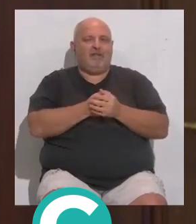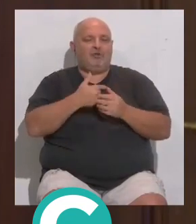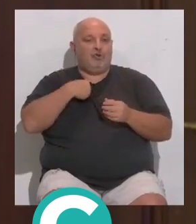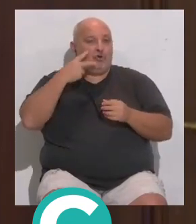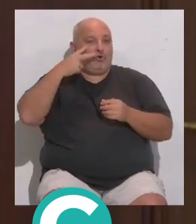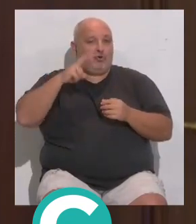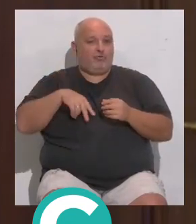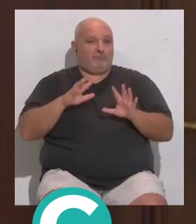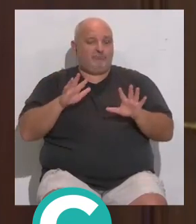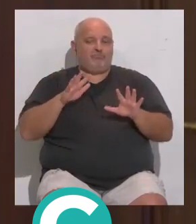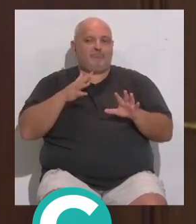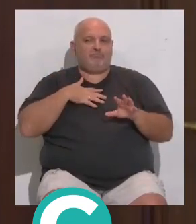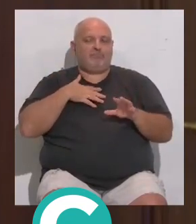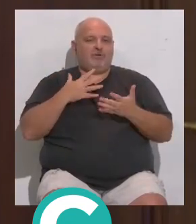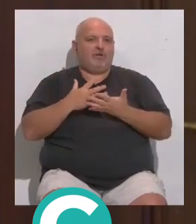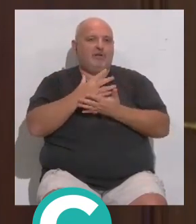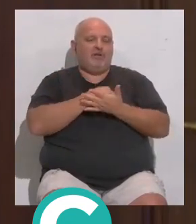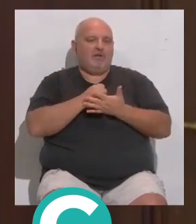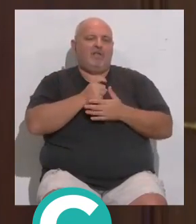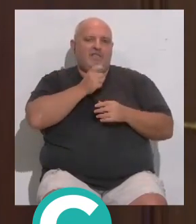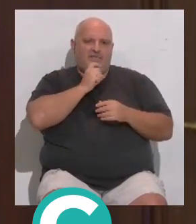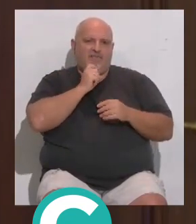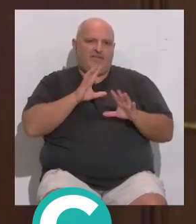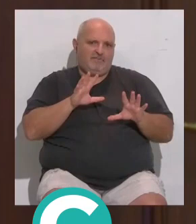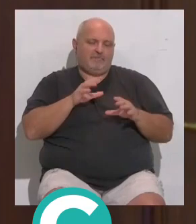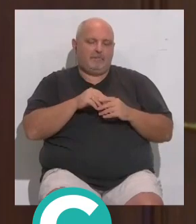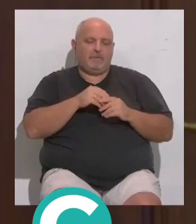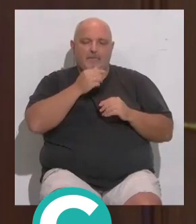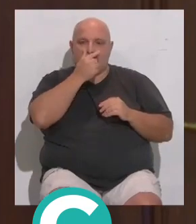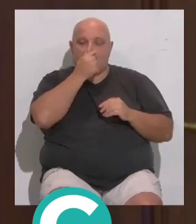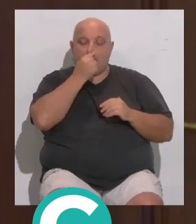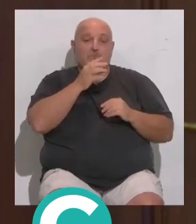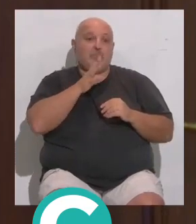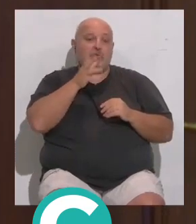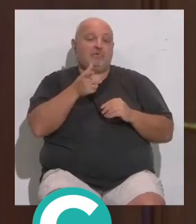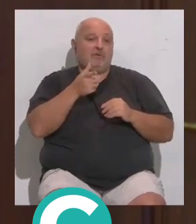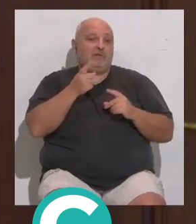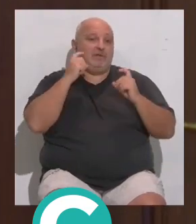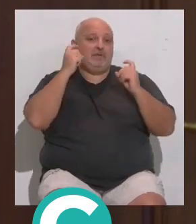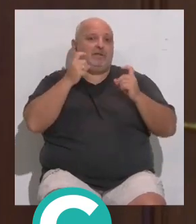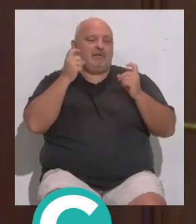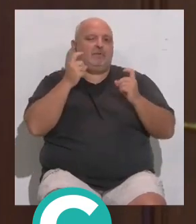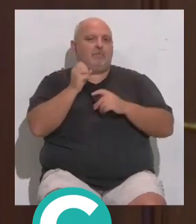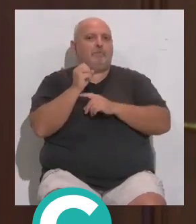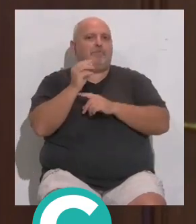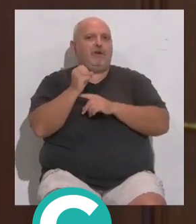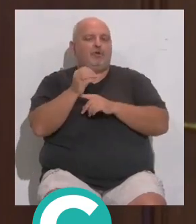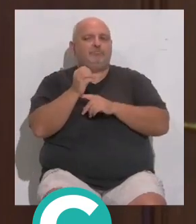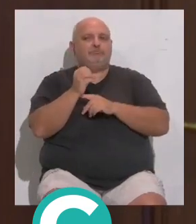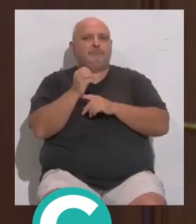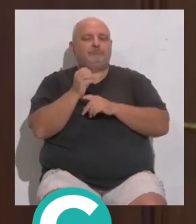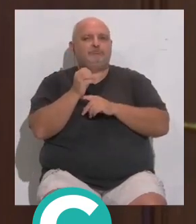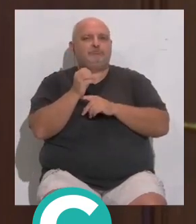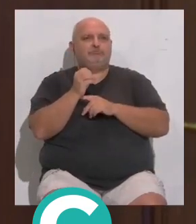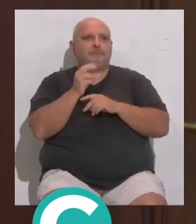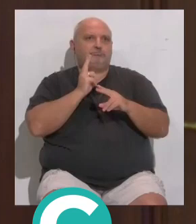reconozco que eso de agradar a todos es muy difícil. Y por lo tanto, bueno, lo que voy a intentar es hacer un pregón,